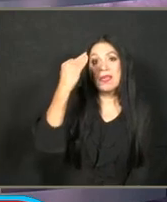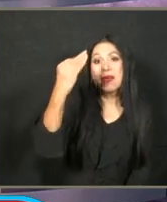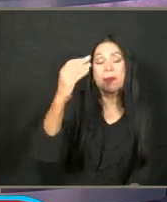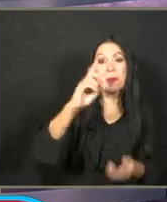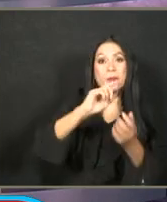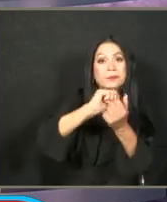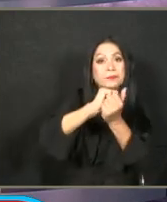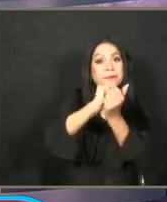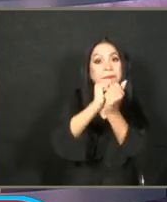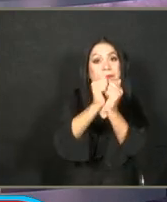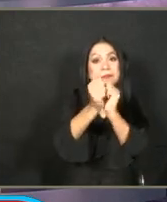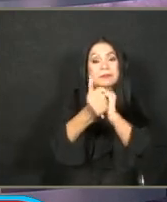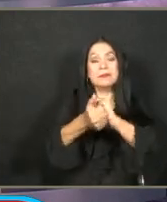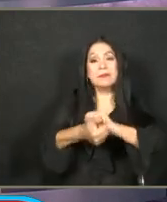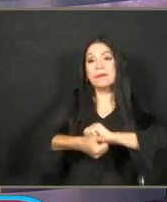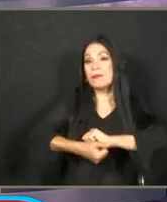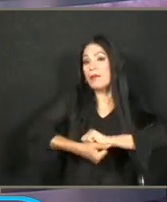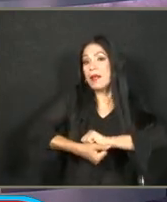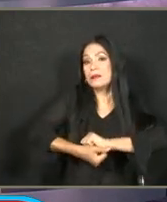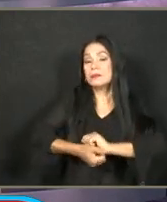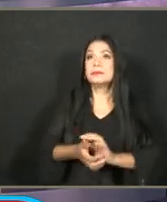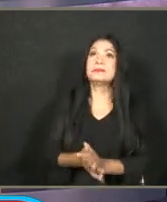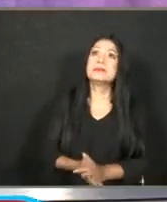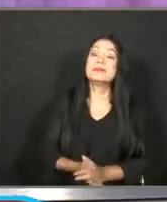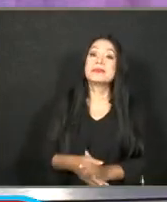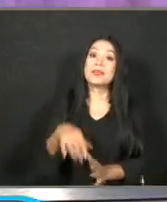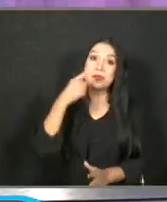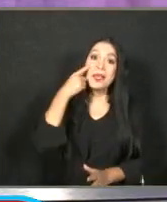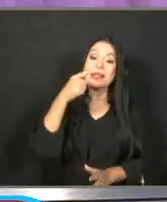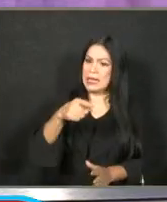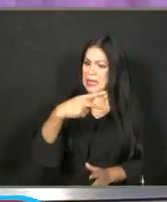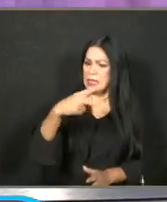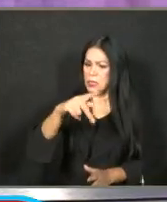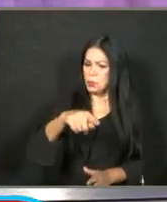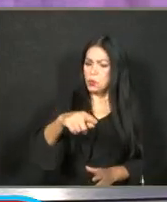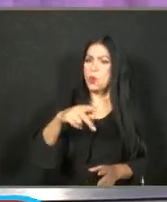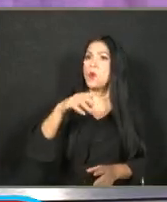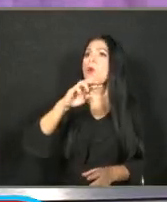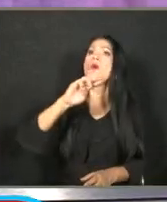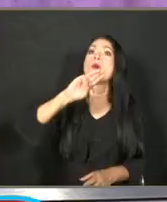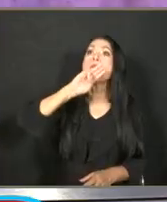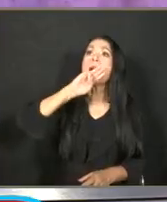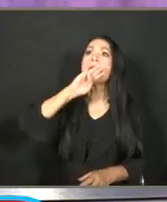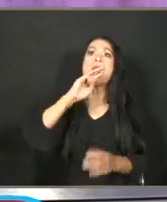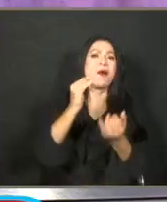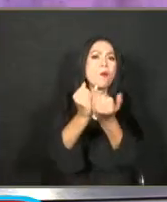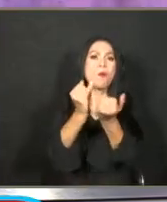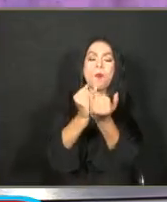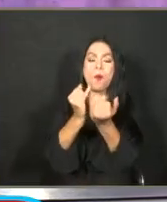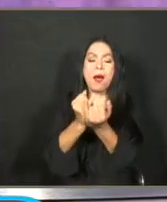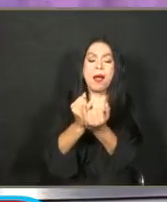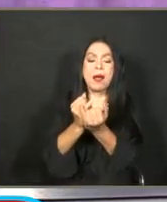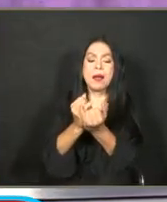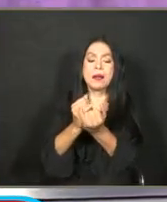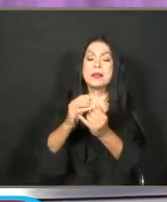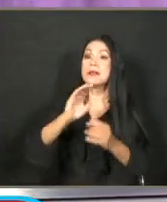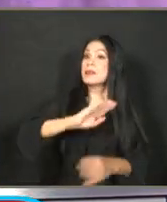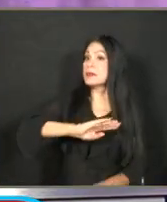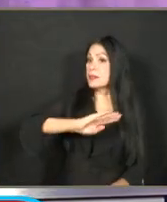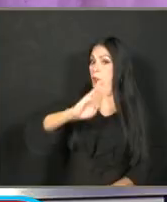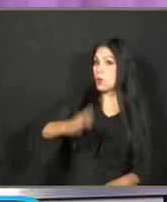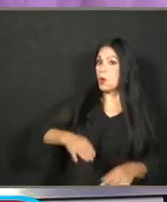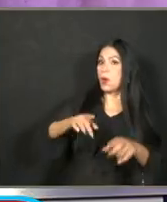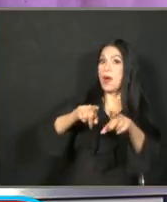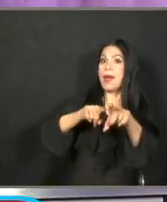rubén a mi a mi mamá también se le se le fue un hermano y yo un poquito más de mayor yo le preguntaba yo cómo